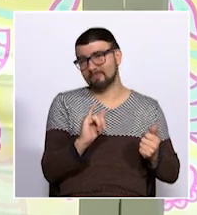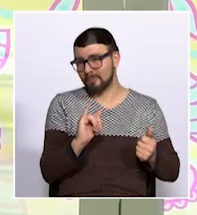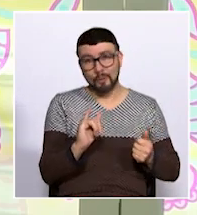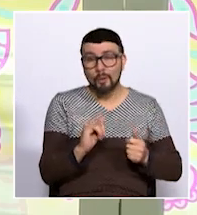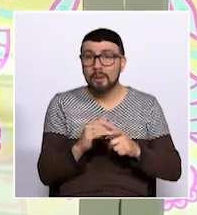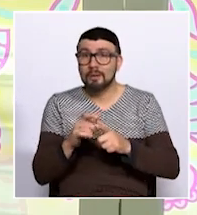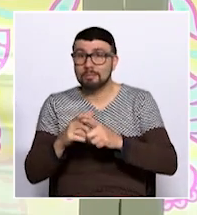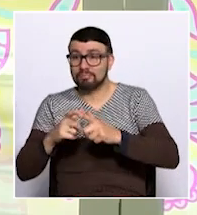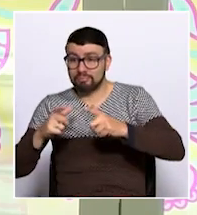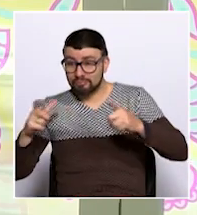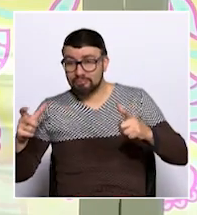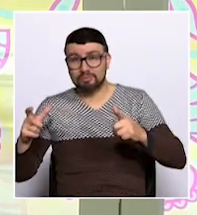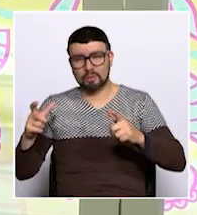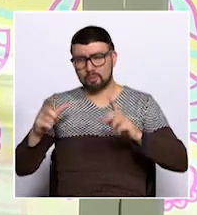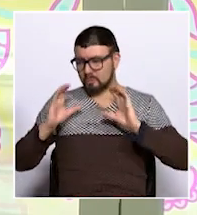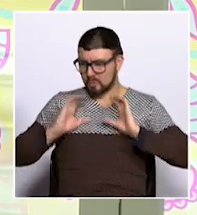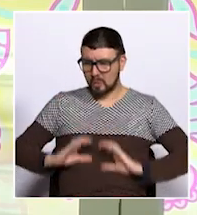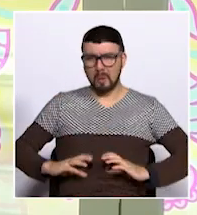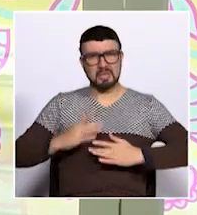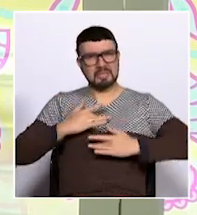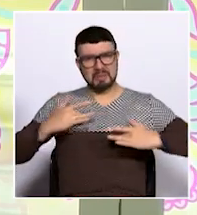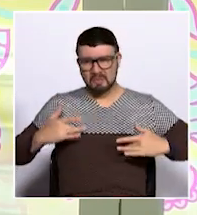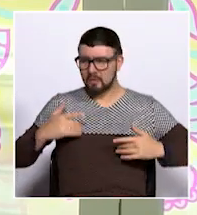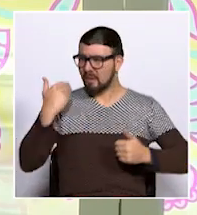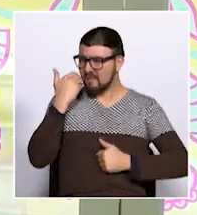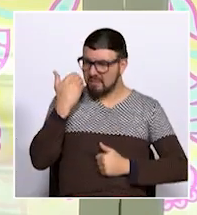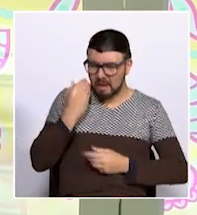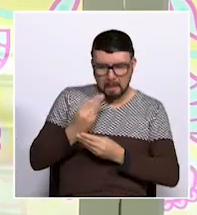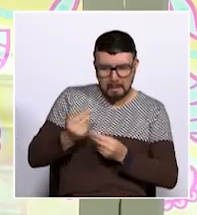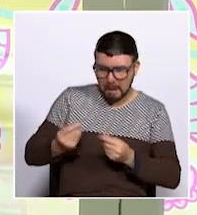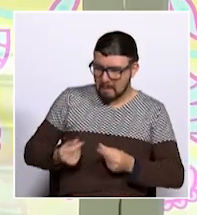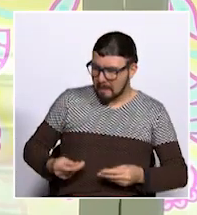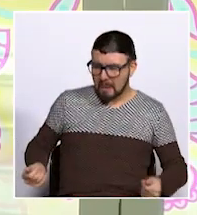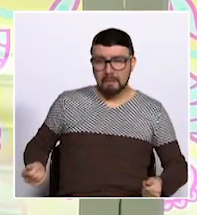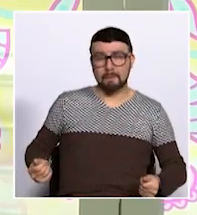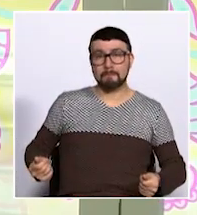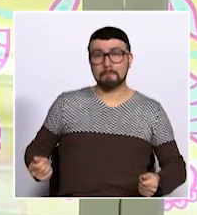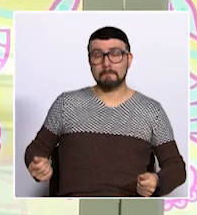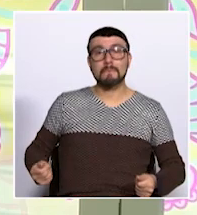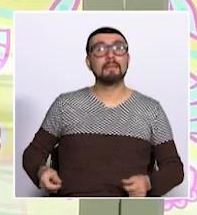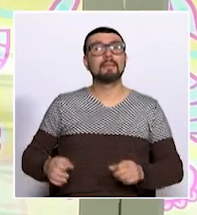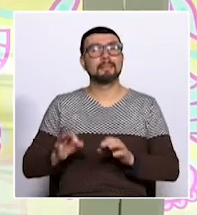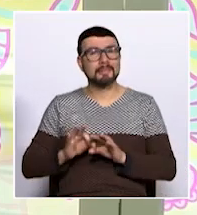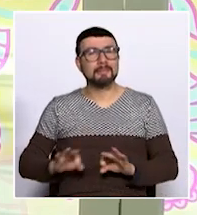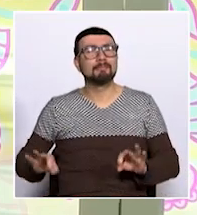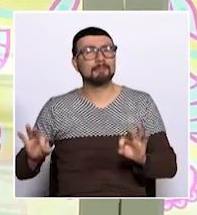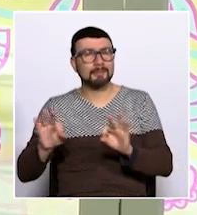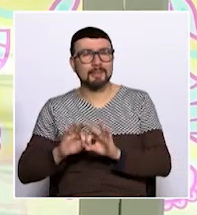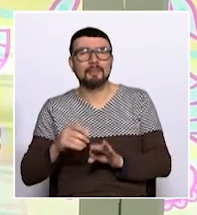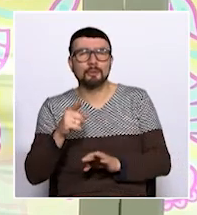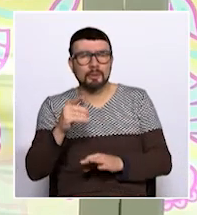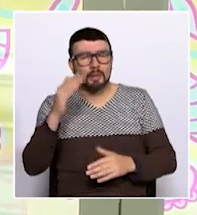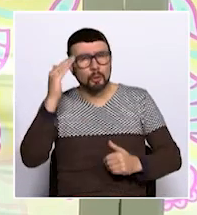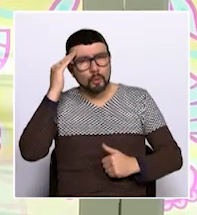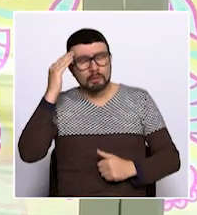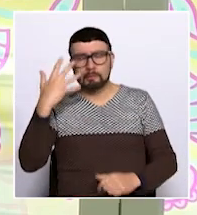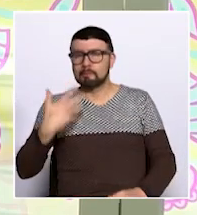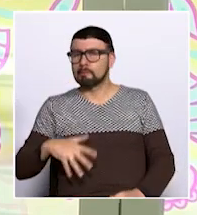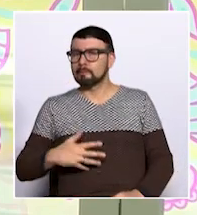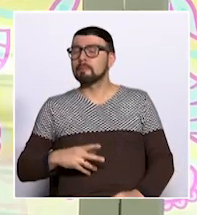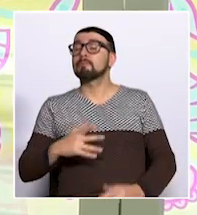programa, sino muchas de las enfermedades. Por eso es la importancia de que tomemos conciencia de la